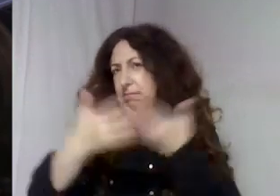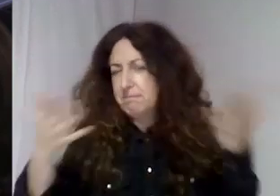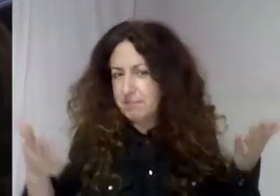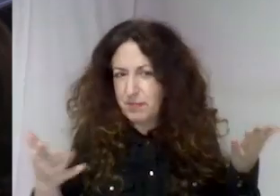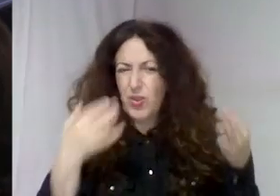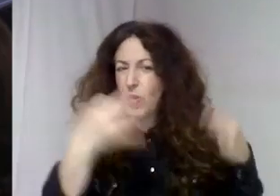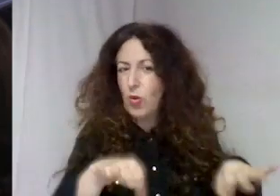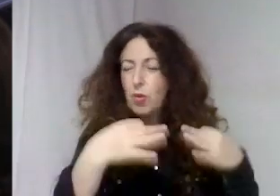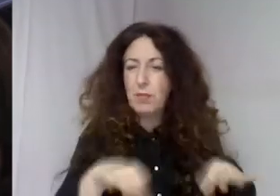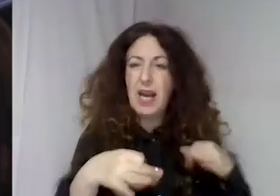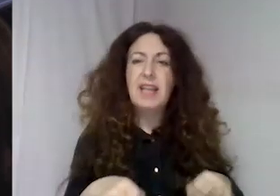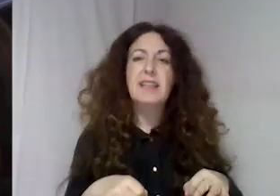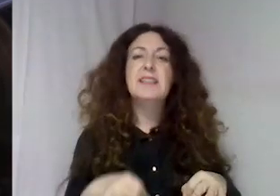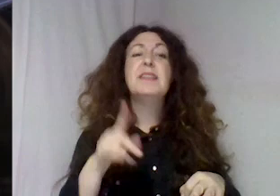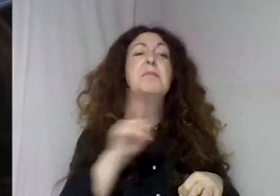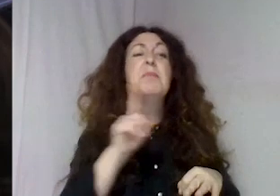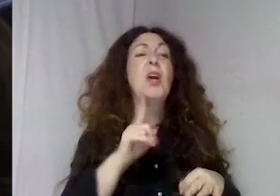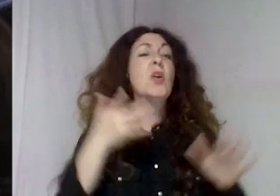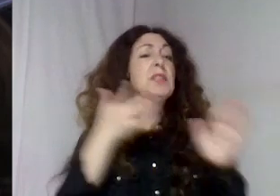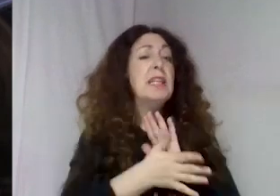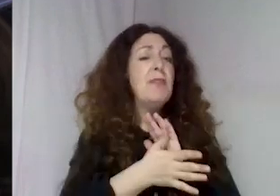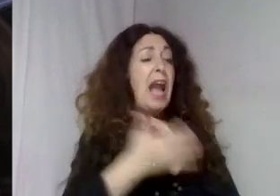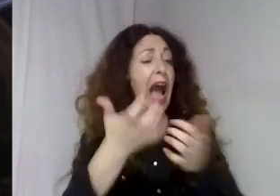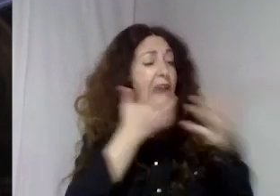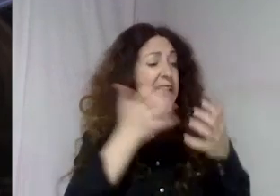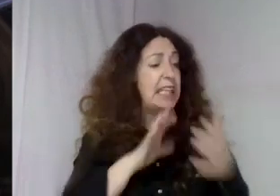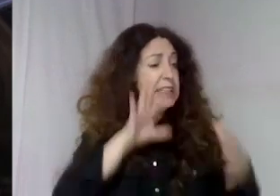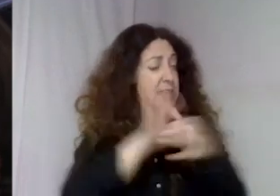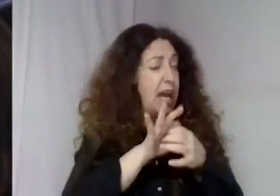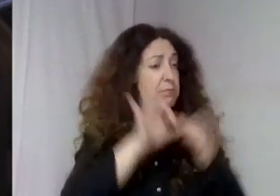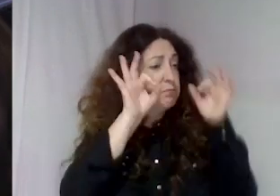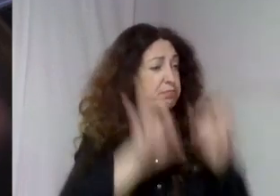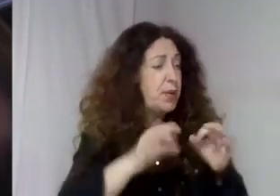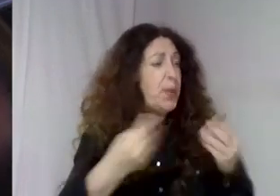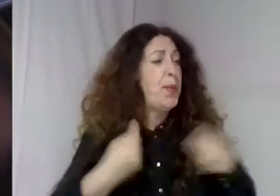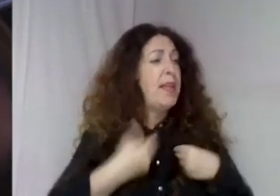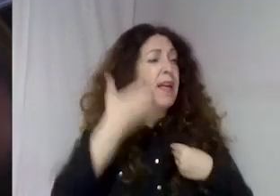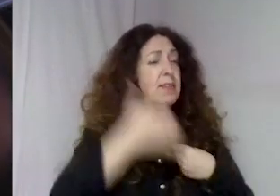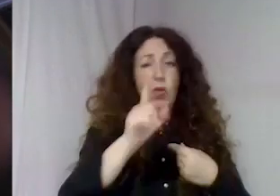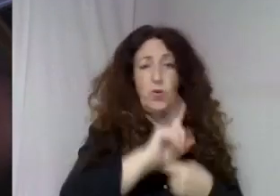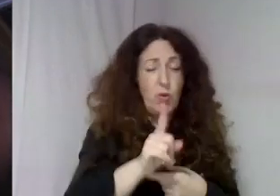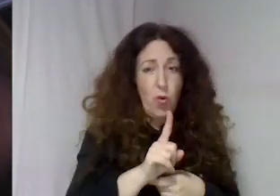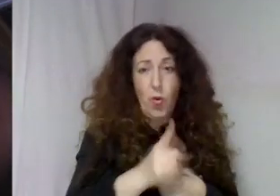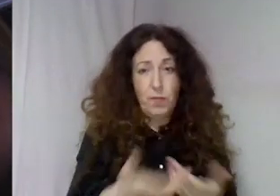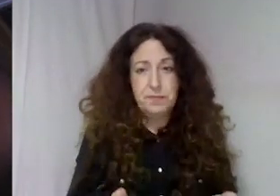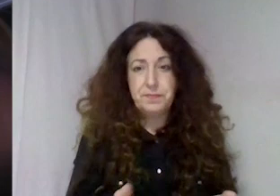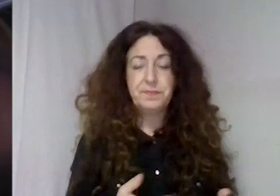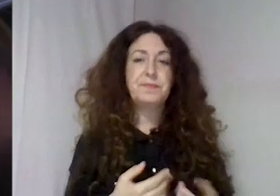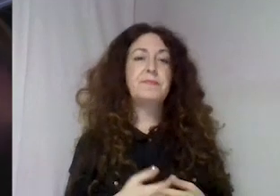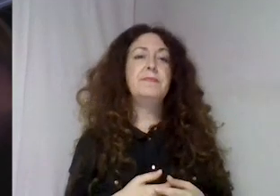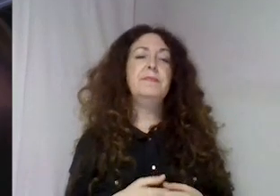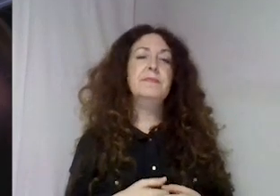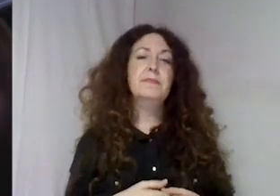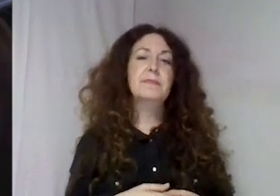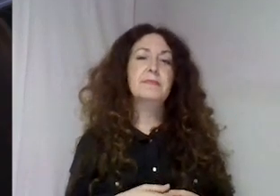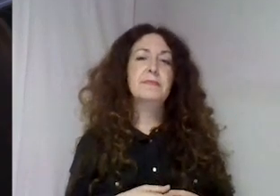un mundo de procesos versus productos, pues las musas son las que han construido la historia de la música, de la literatura, etc. Entonces